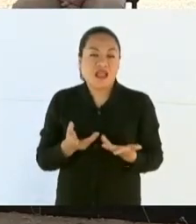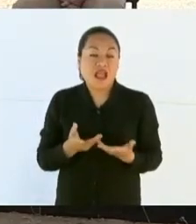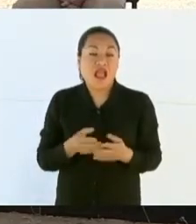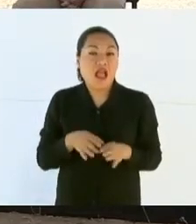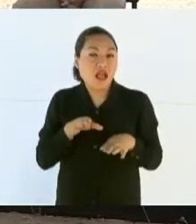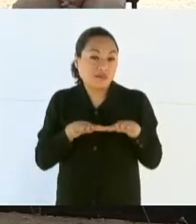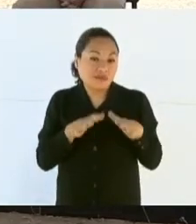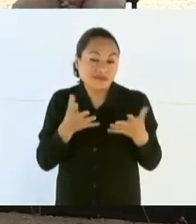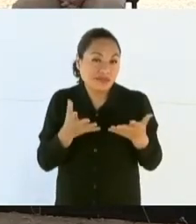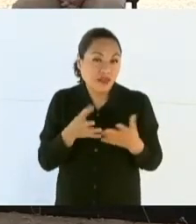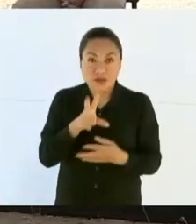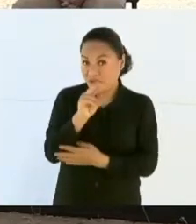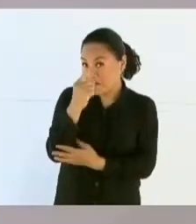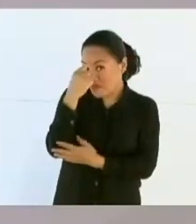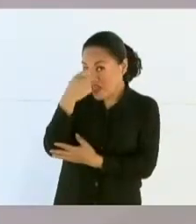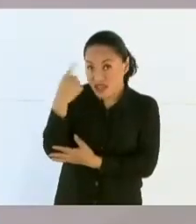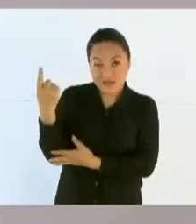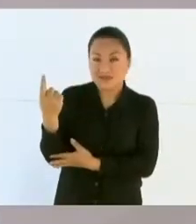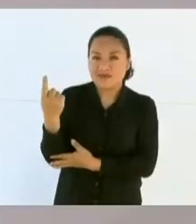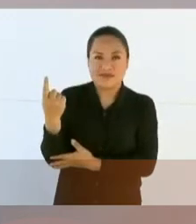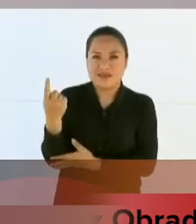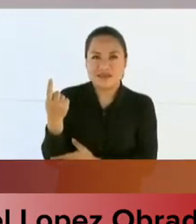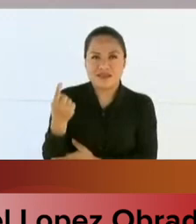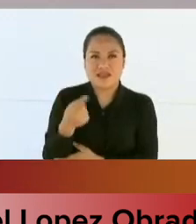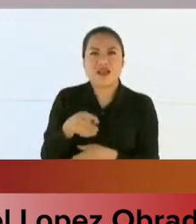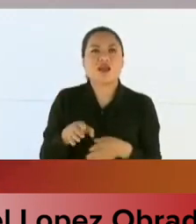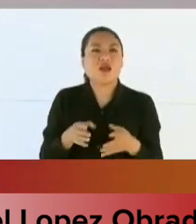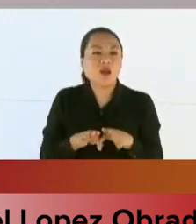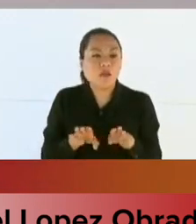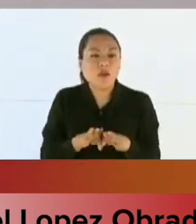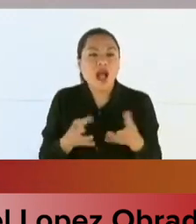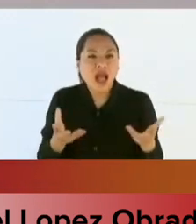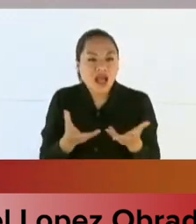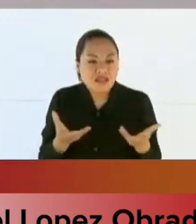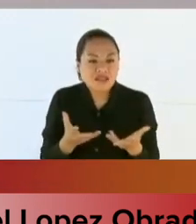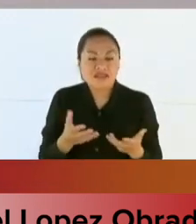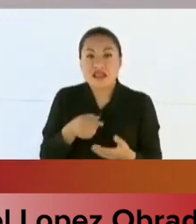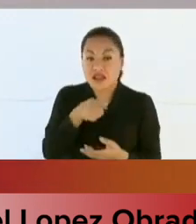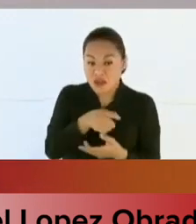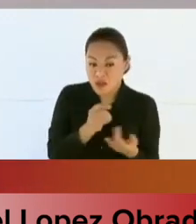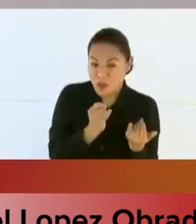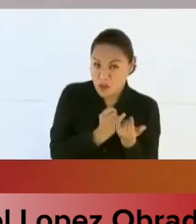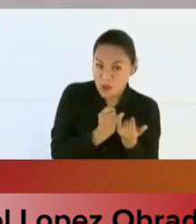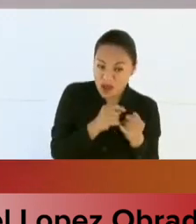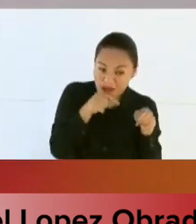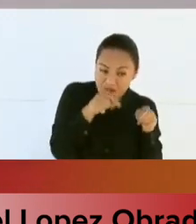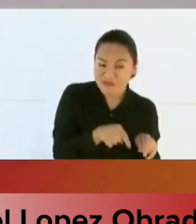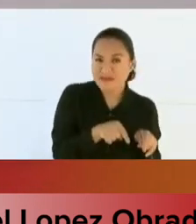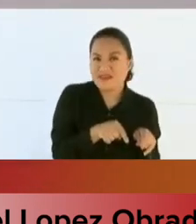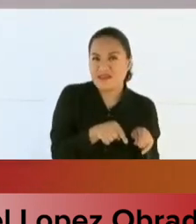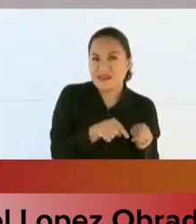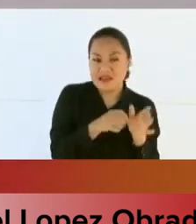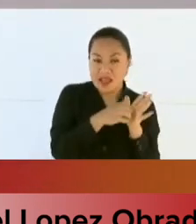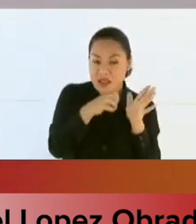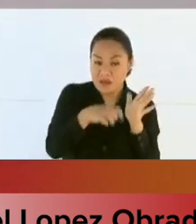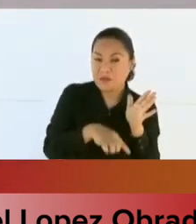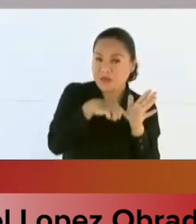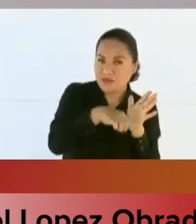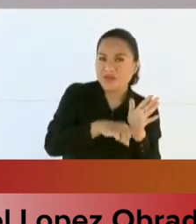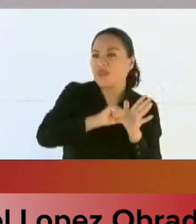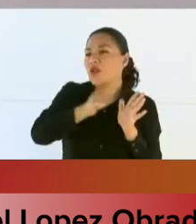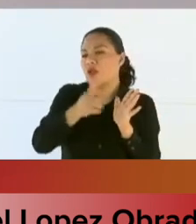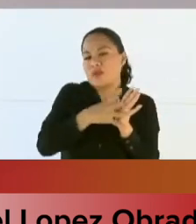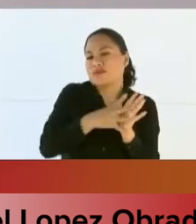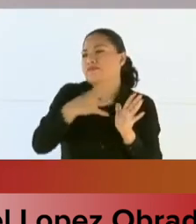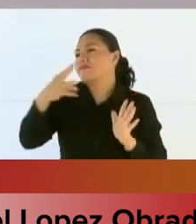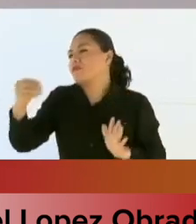desgraciadamente, es fácil de aplicar esto mismo en otros municipios